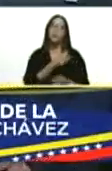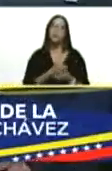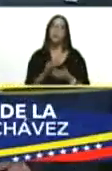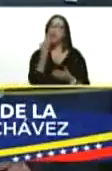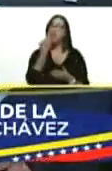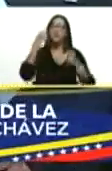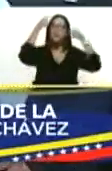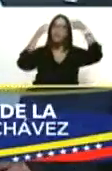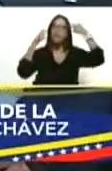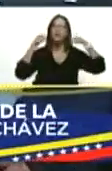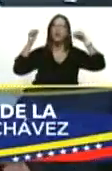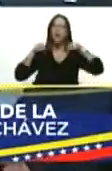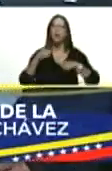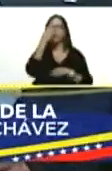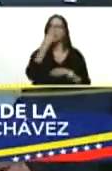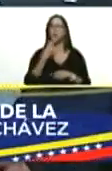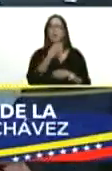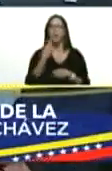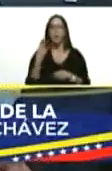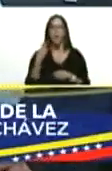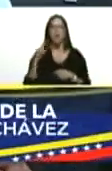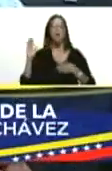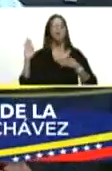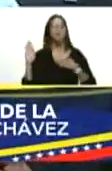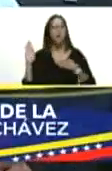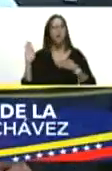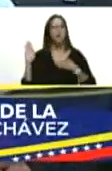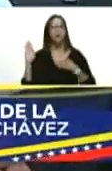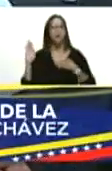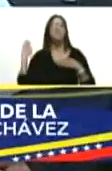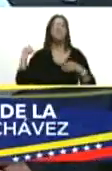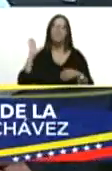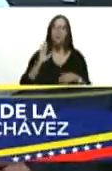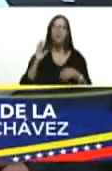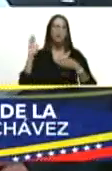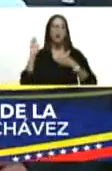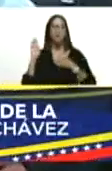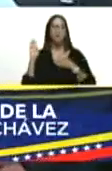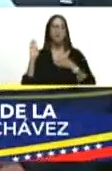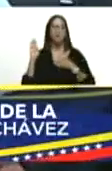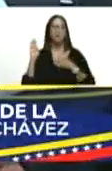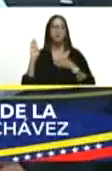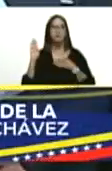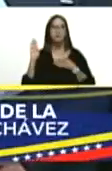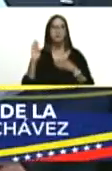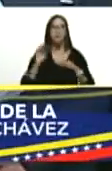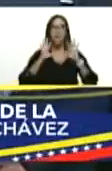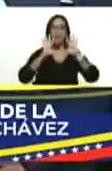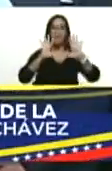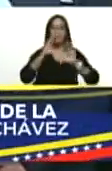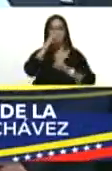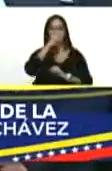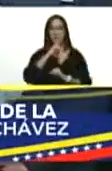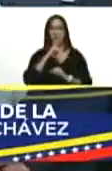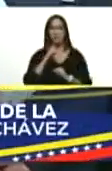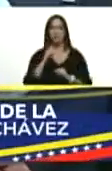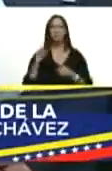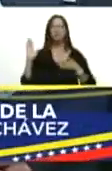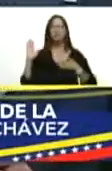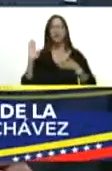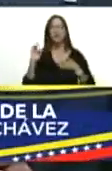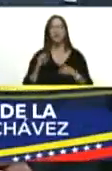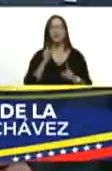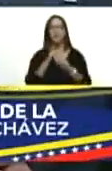frente a Chávez vengamos a jurar. Vengamos a jurar. A 10 años juremos desde